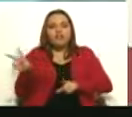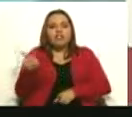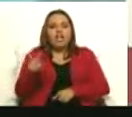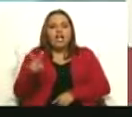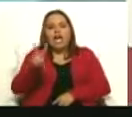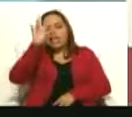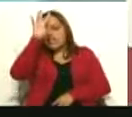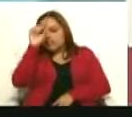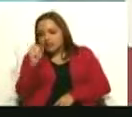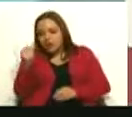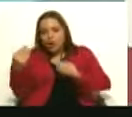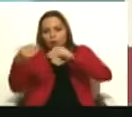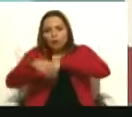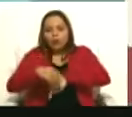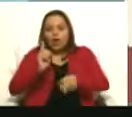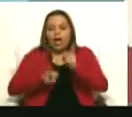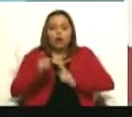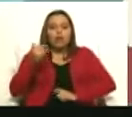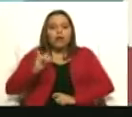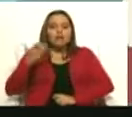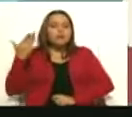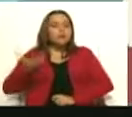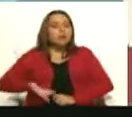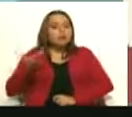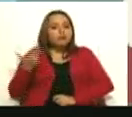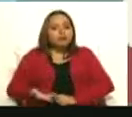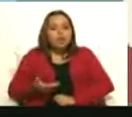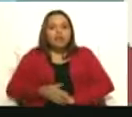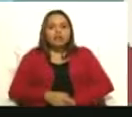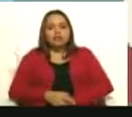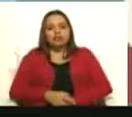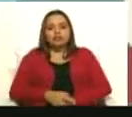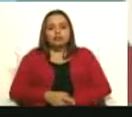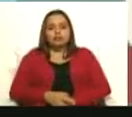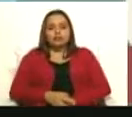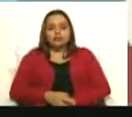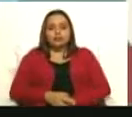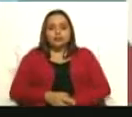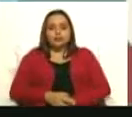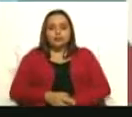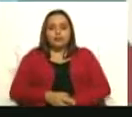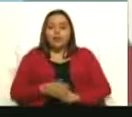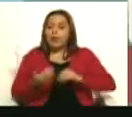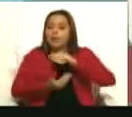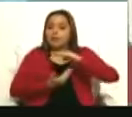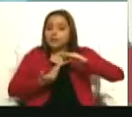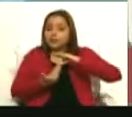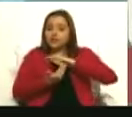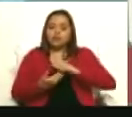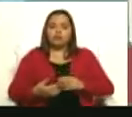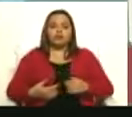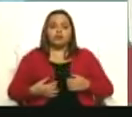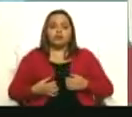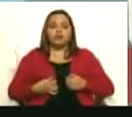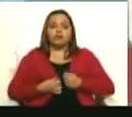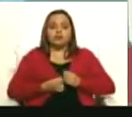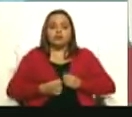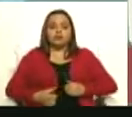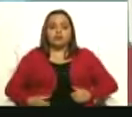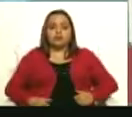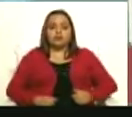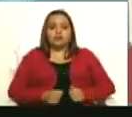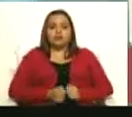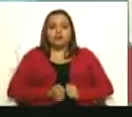entendernos en algo que es realmente sustancial, fundamental, como es